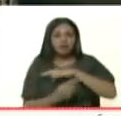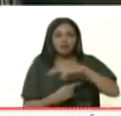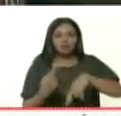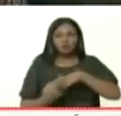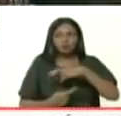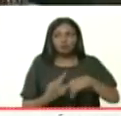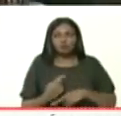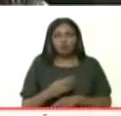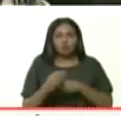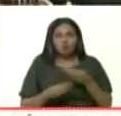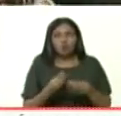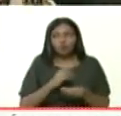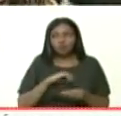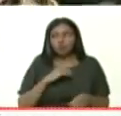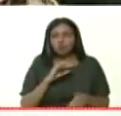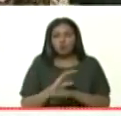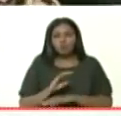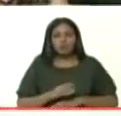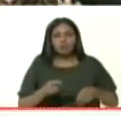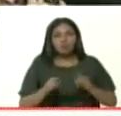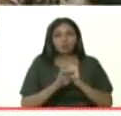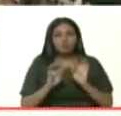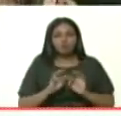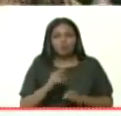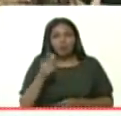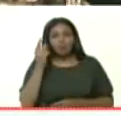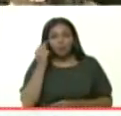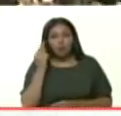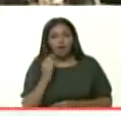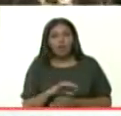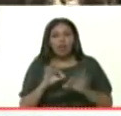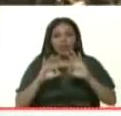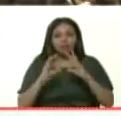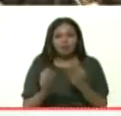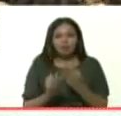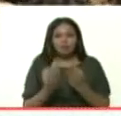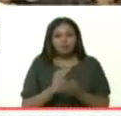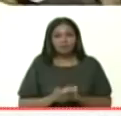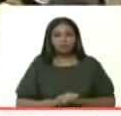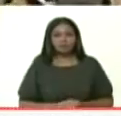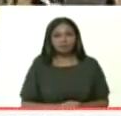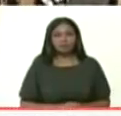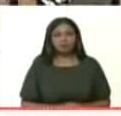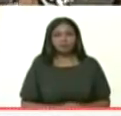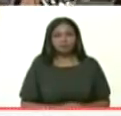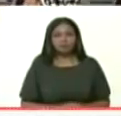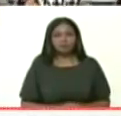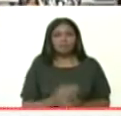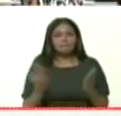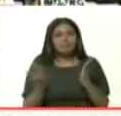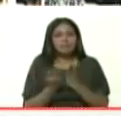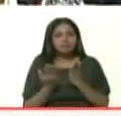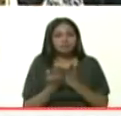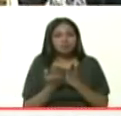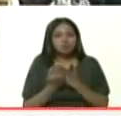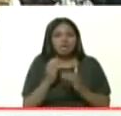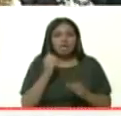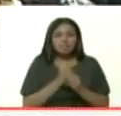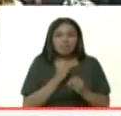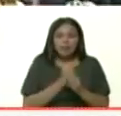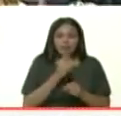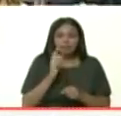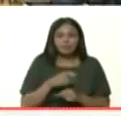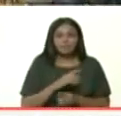revolución. ¿Cómo protegemos a la mujer, a la familia, para que estudie, para que trabaje,